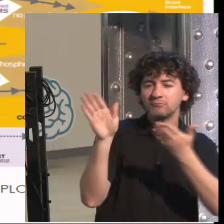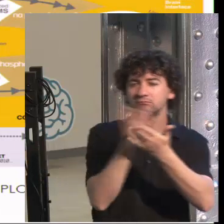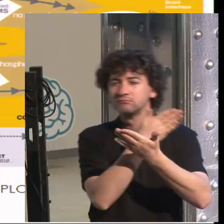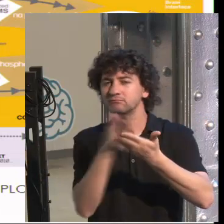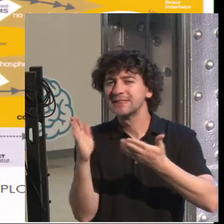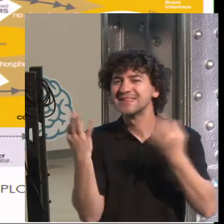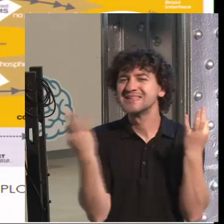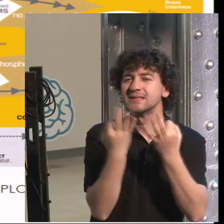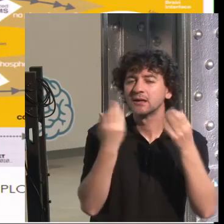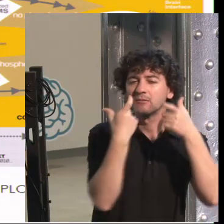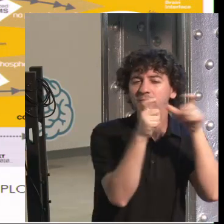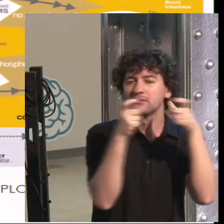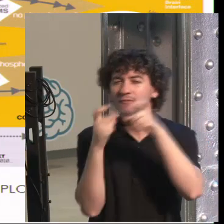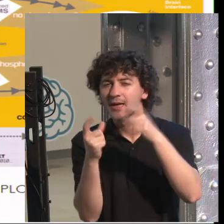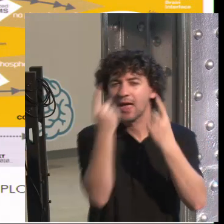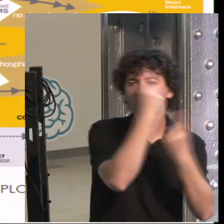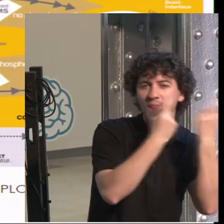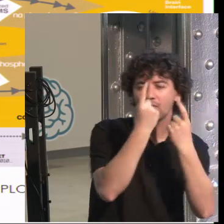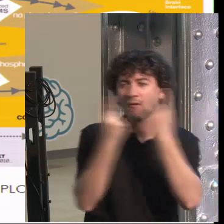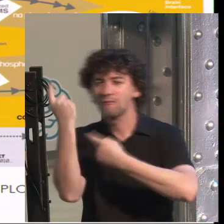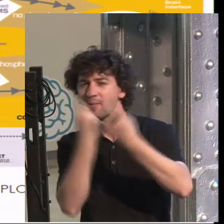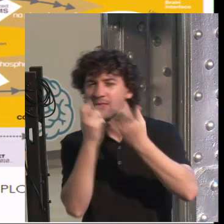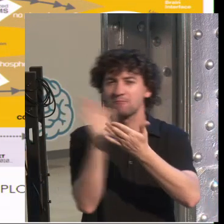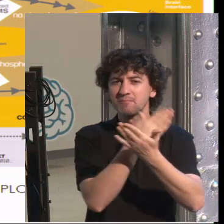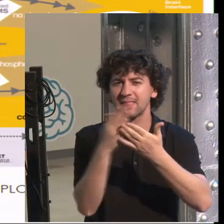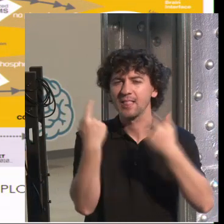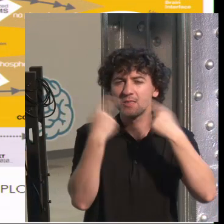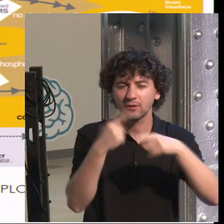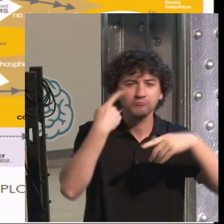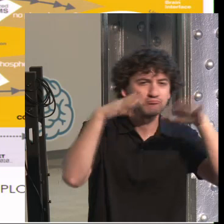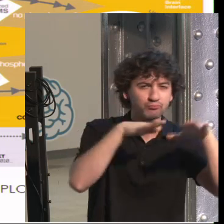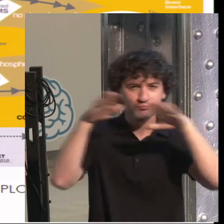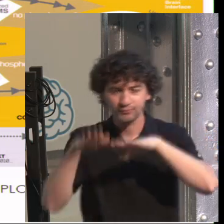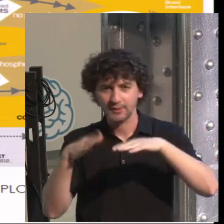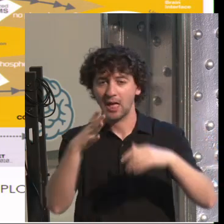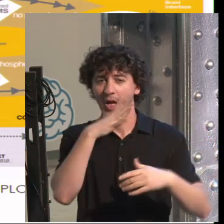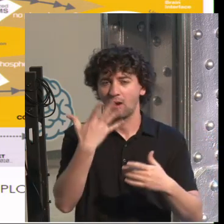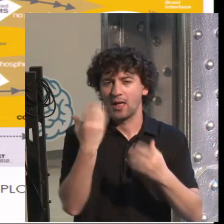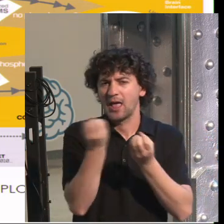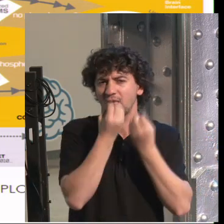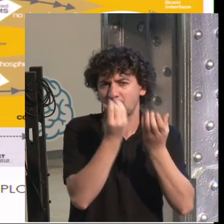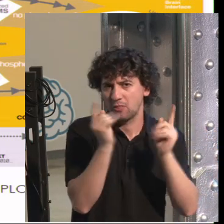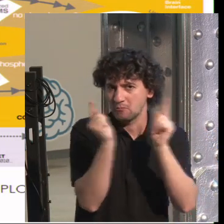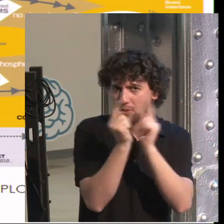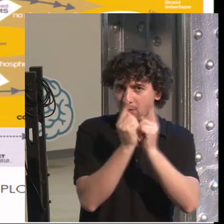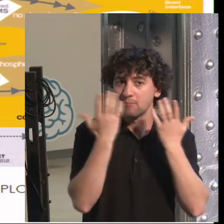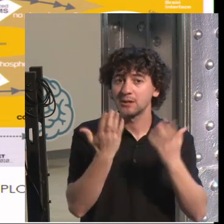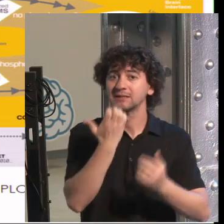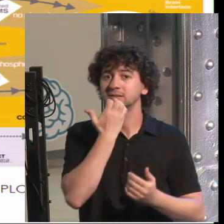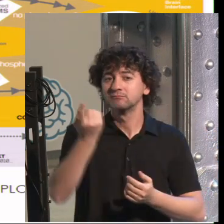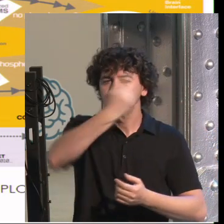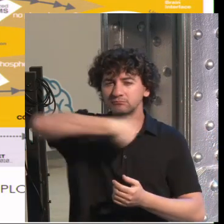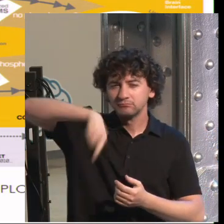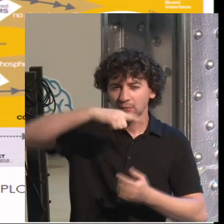dos unidades de información diferentes. Ahora la cantidad de información que se ha podido transmitir es muy pequeña, pero conforme somos capaces